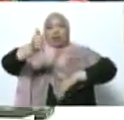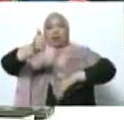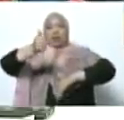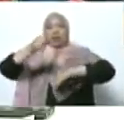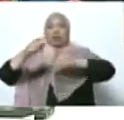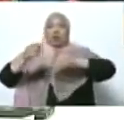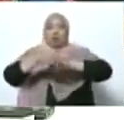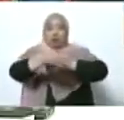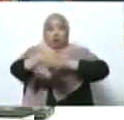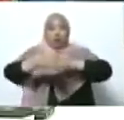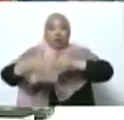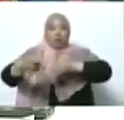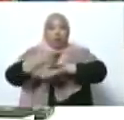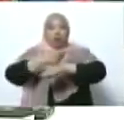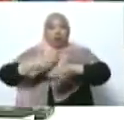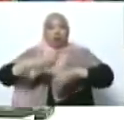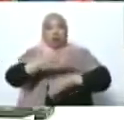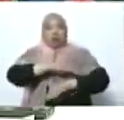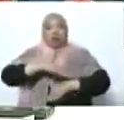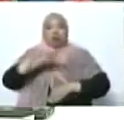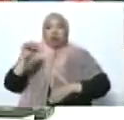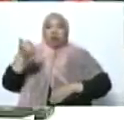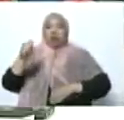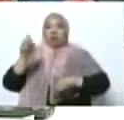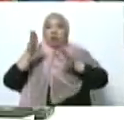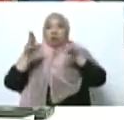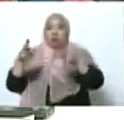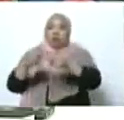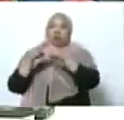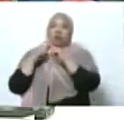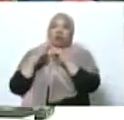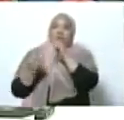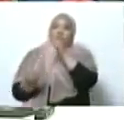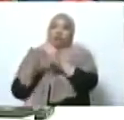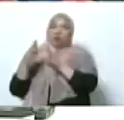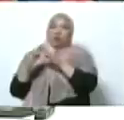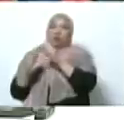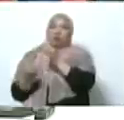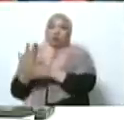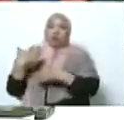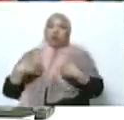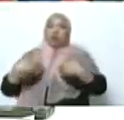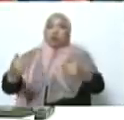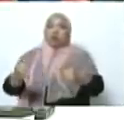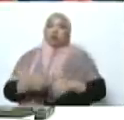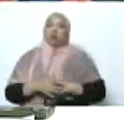del despacho buena parte de ese tiempo, de cada 10 casos recibidos en el Palacio Miraflores, 8 eran de salud.